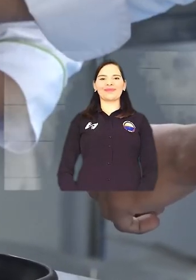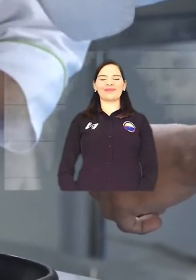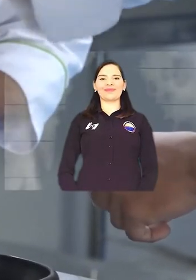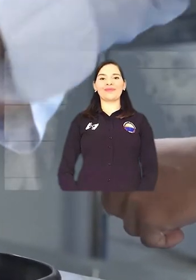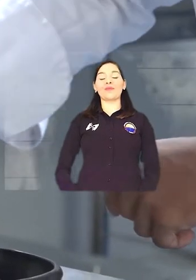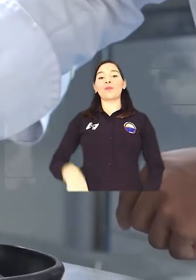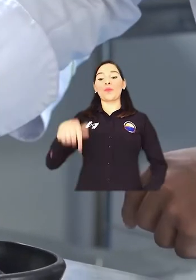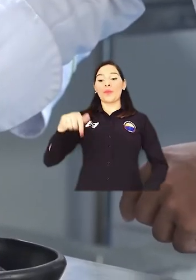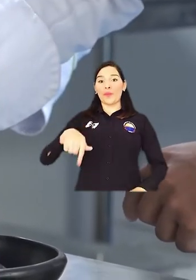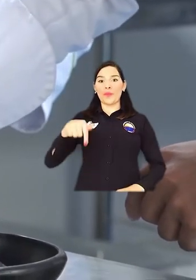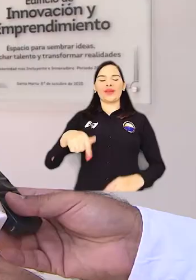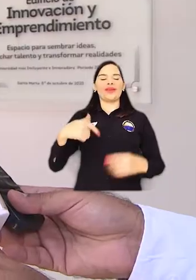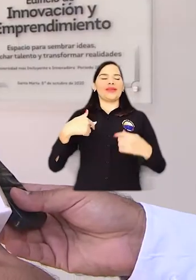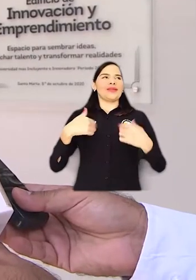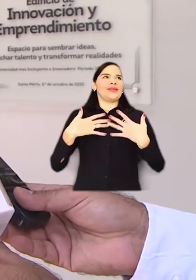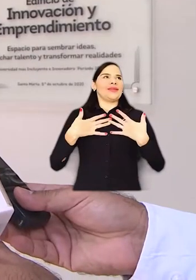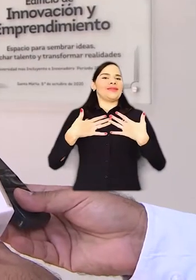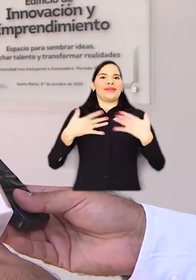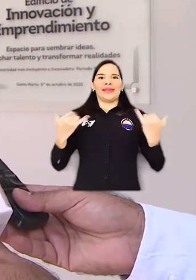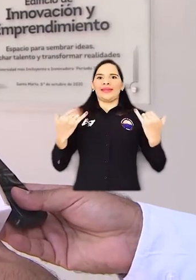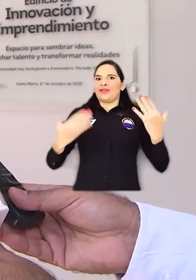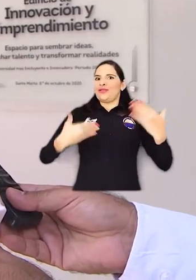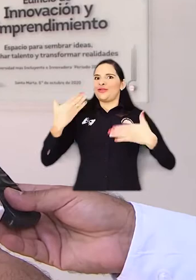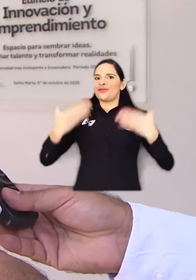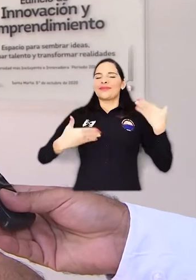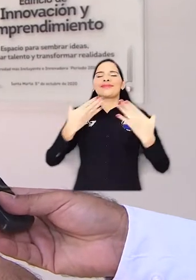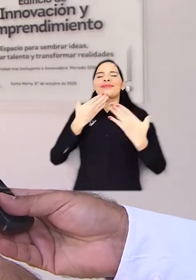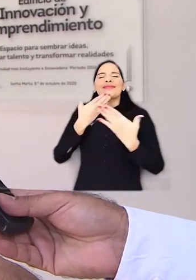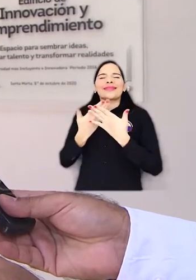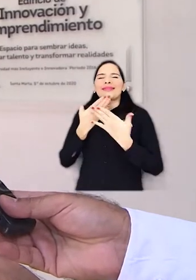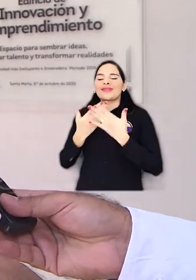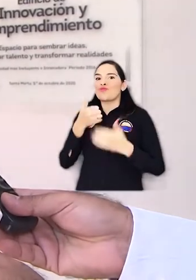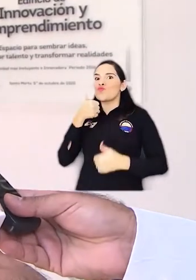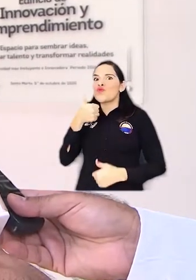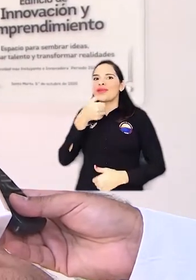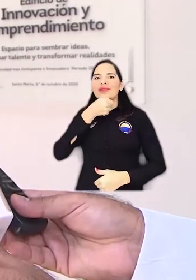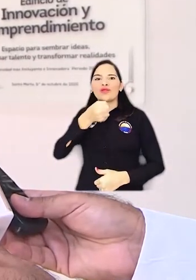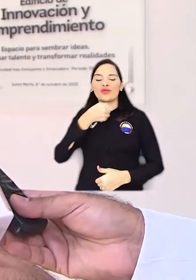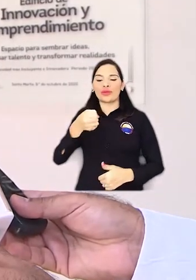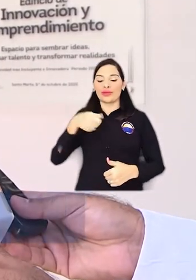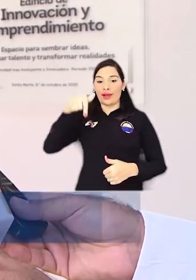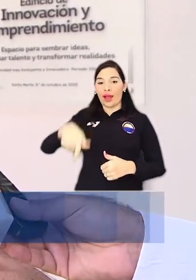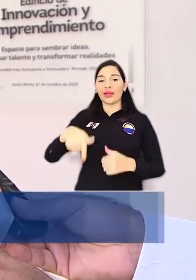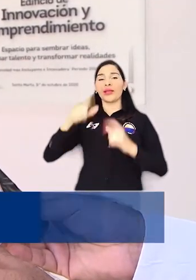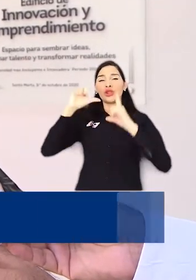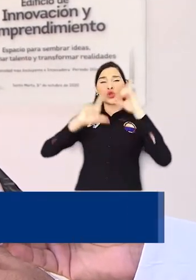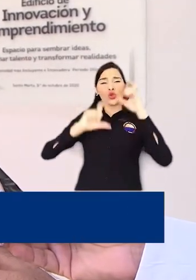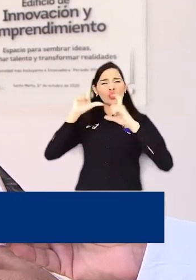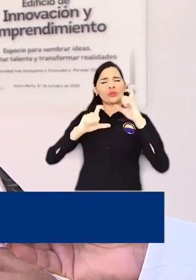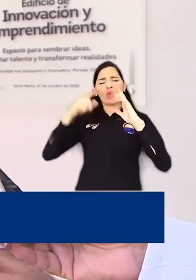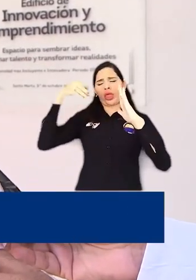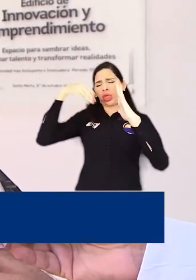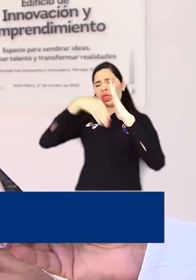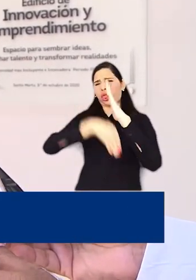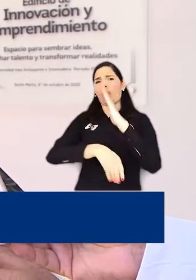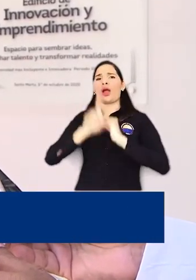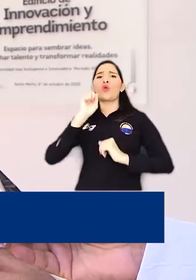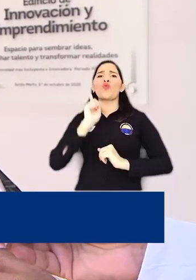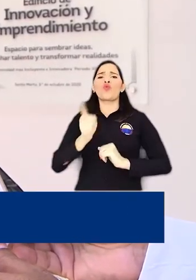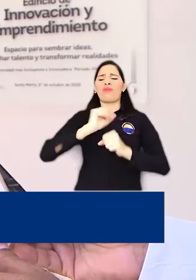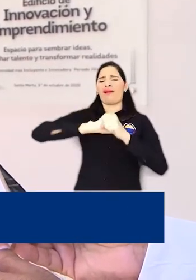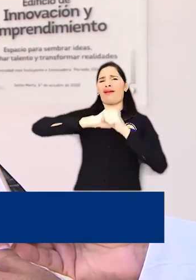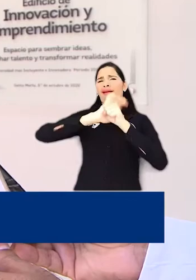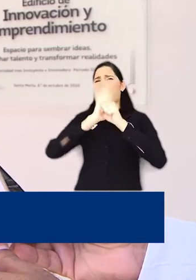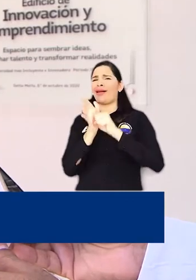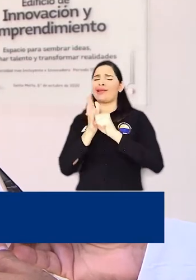El sector muy agradecido, esto es una excelente noticia, es un sector que viene de una crisis por esta pandemia y esta